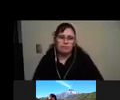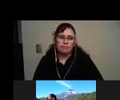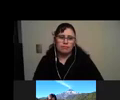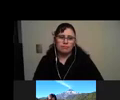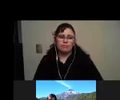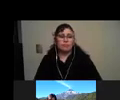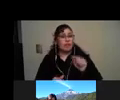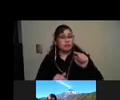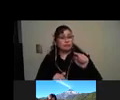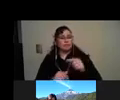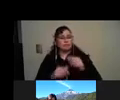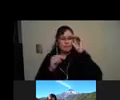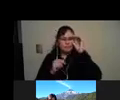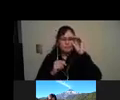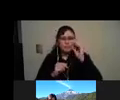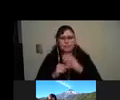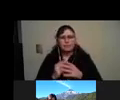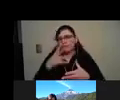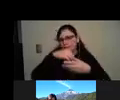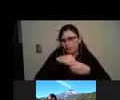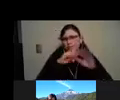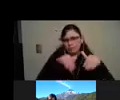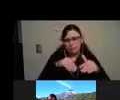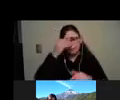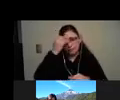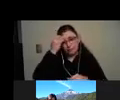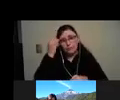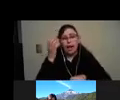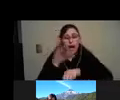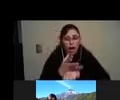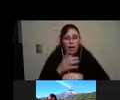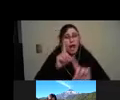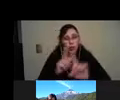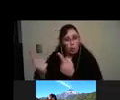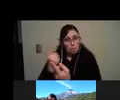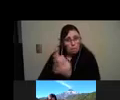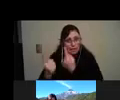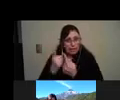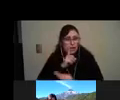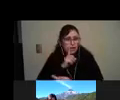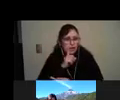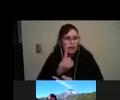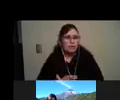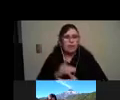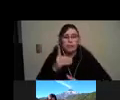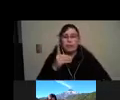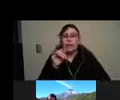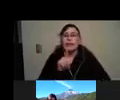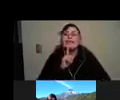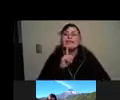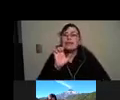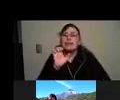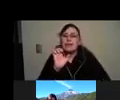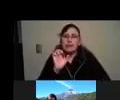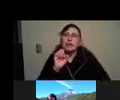Dentro de este tipo, ¿cierto? Bueno, continuando, tenemos pacientes con especie de disquinética o atetoide,